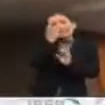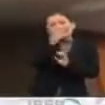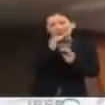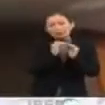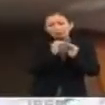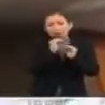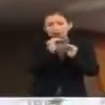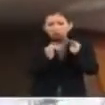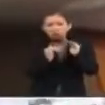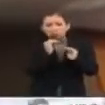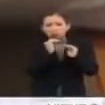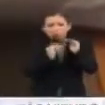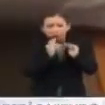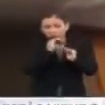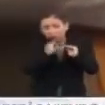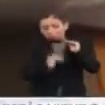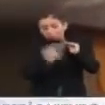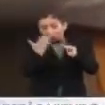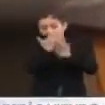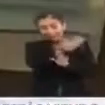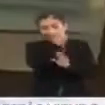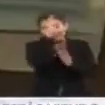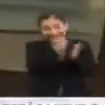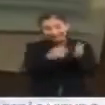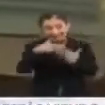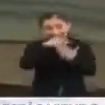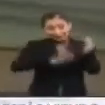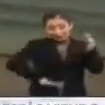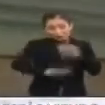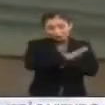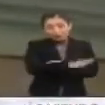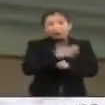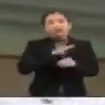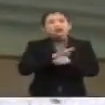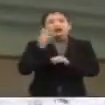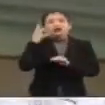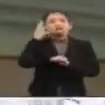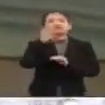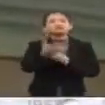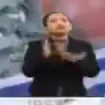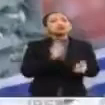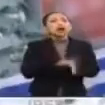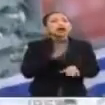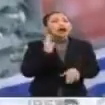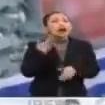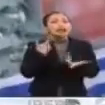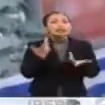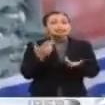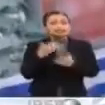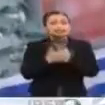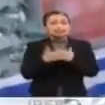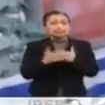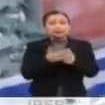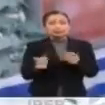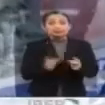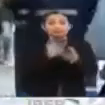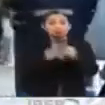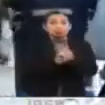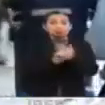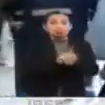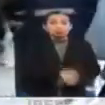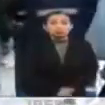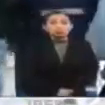este crecimiento pues por debajo del esperado de la región y cuáles serán las principales y más cercanas